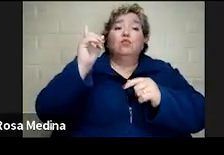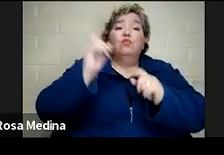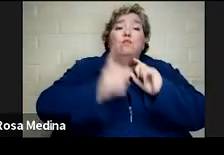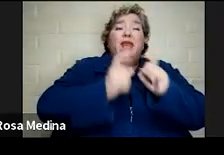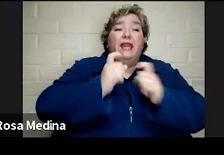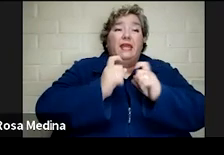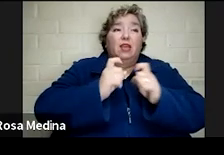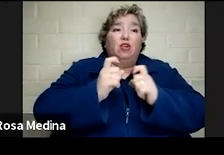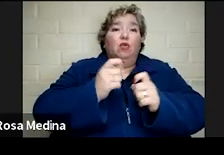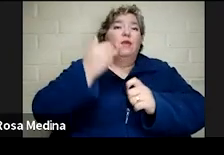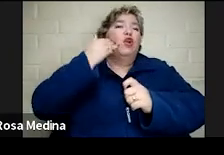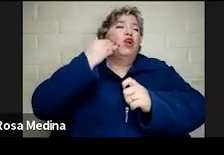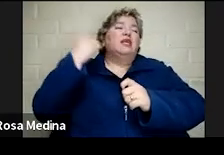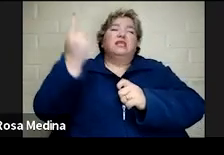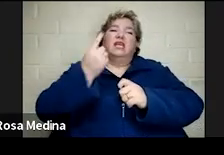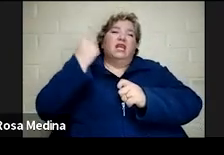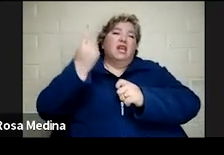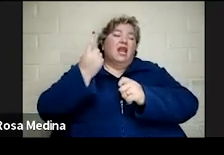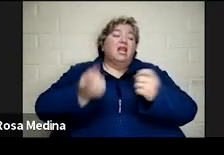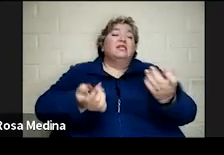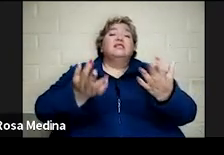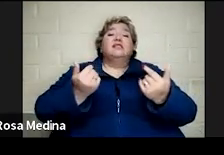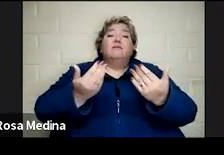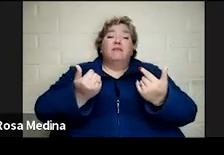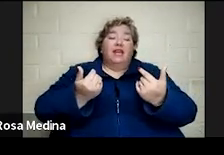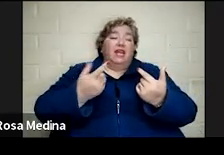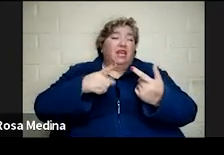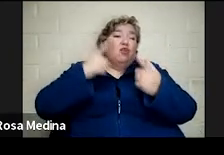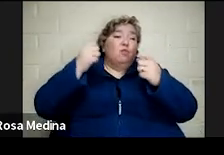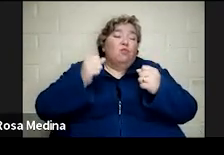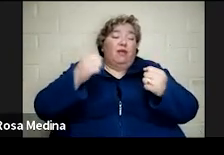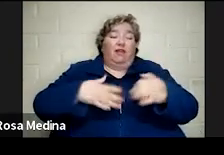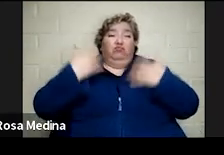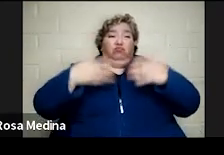Pero en general es algo que se espera a su edad, que sean impulsivos, entonces también